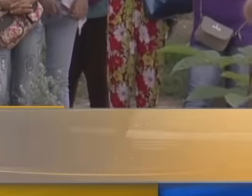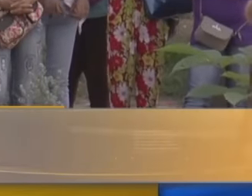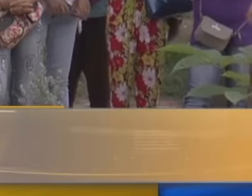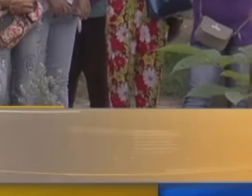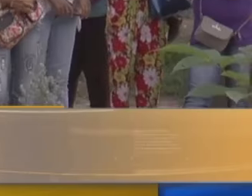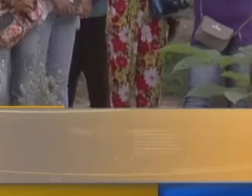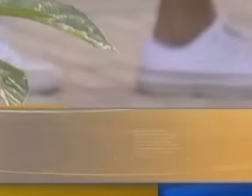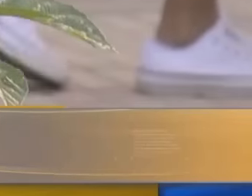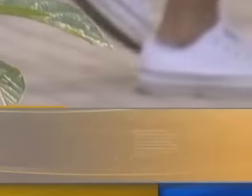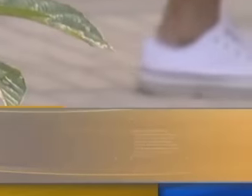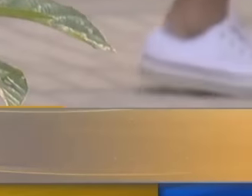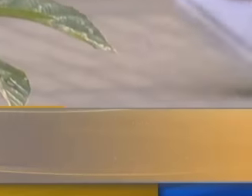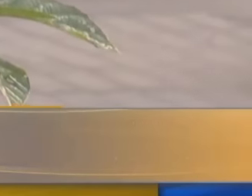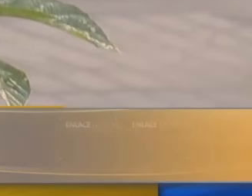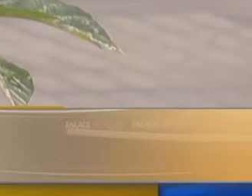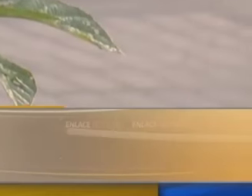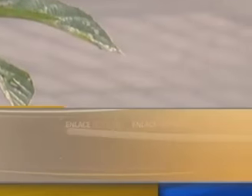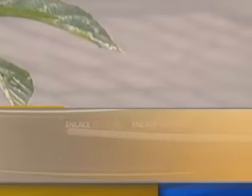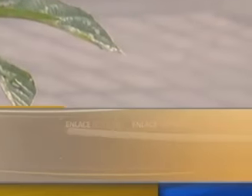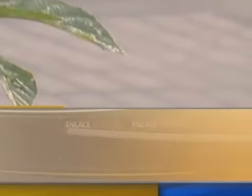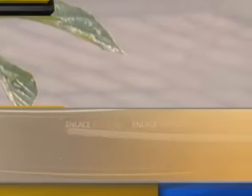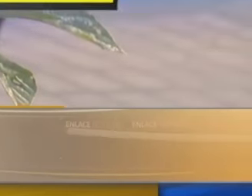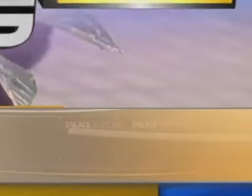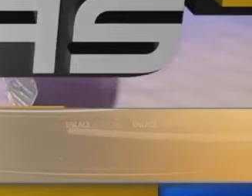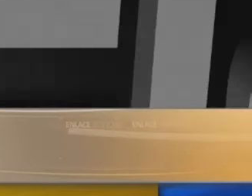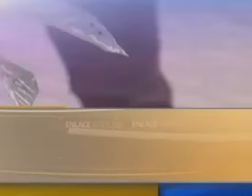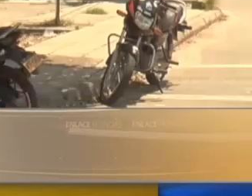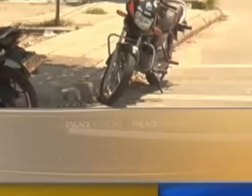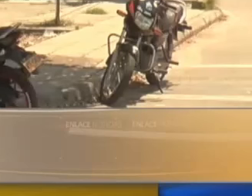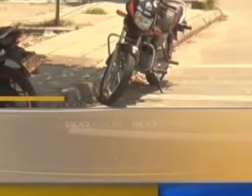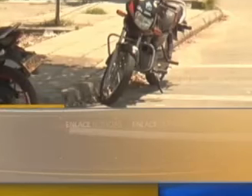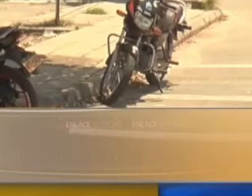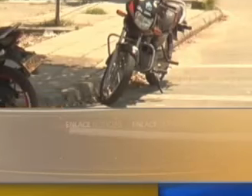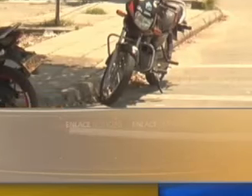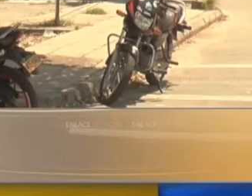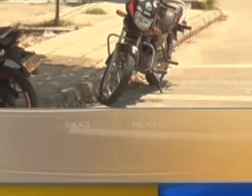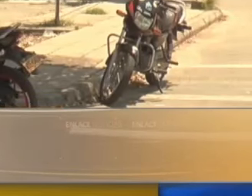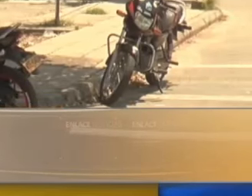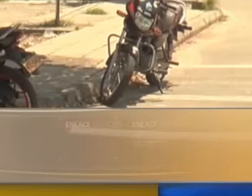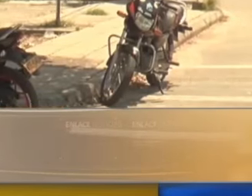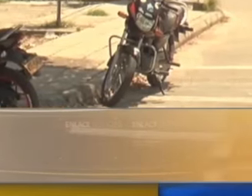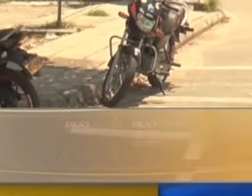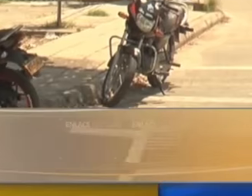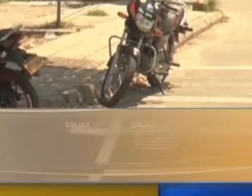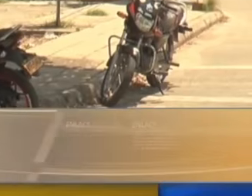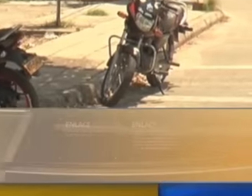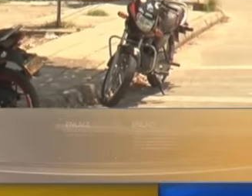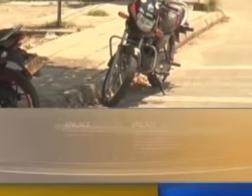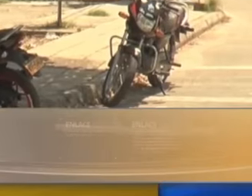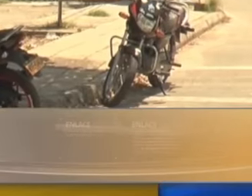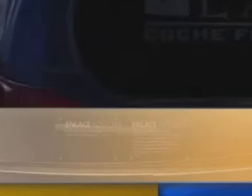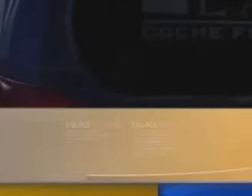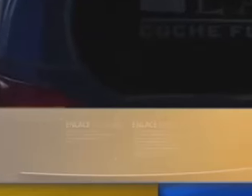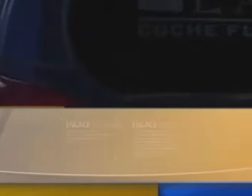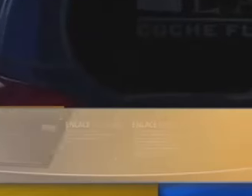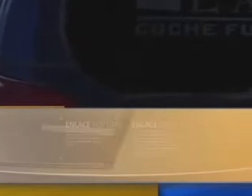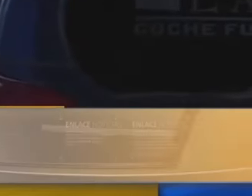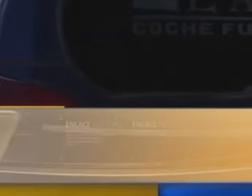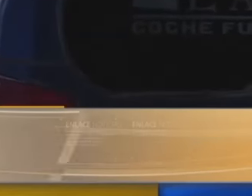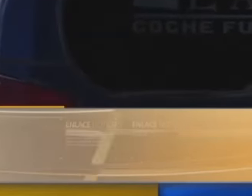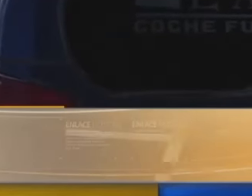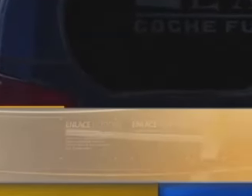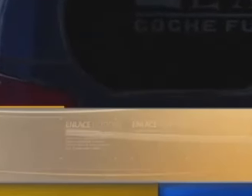el Parque a la Vida, de siembra de árboles por la vida y por la paz. En el Salón Comunal de la Ciudadela Pipatón tienen lugar las honras fúnebres de la mujer y la